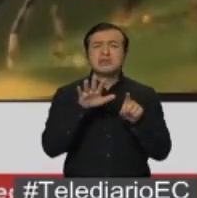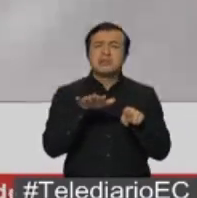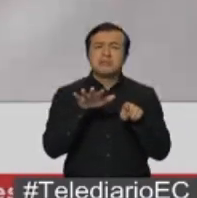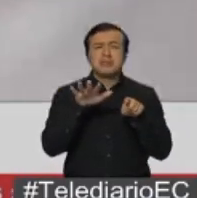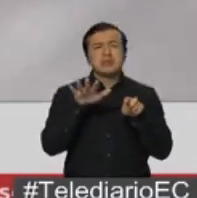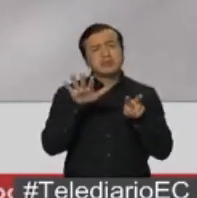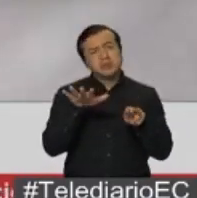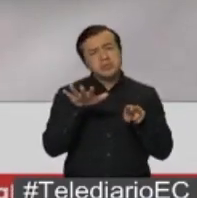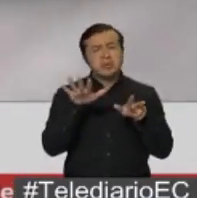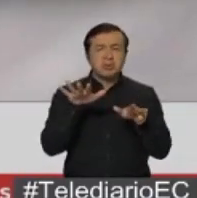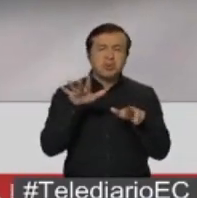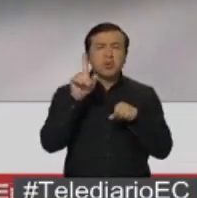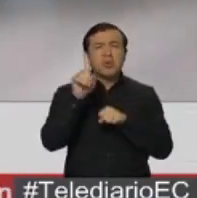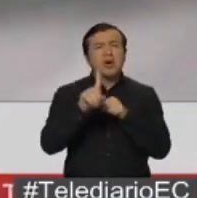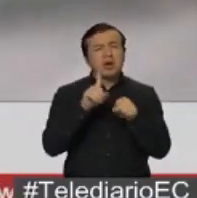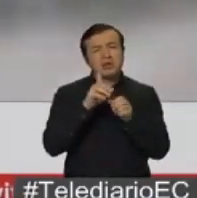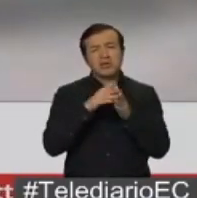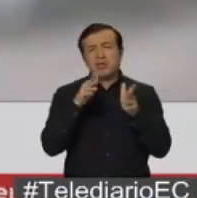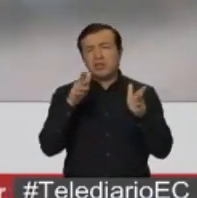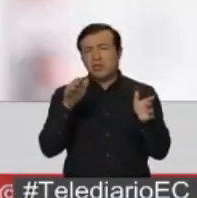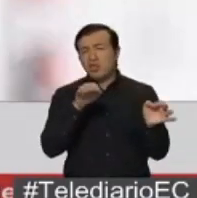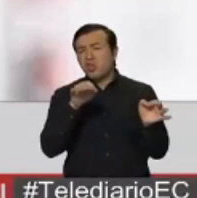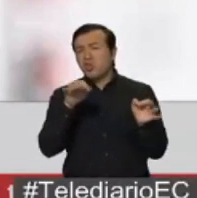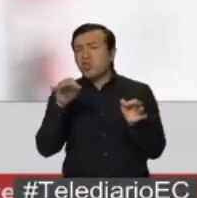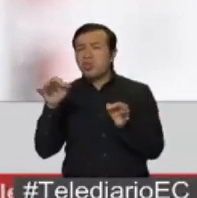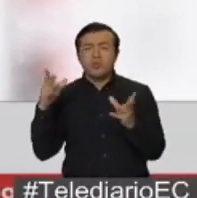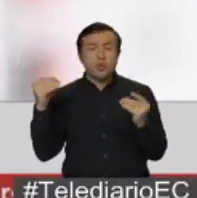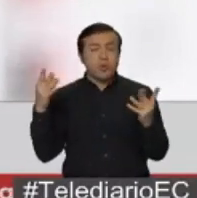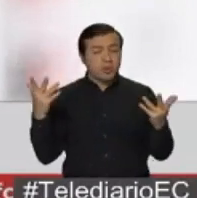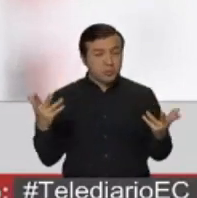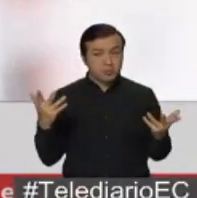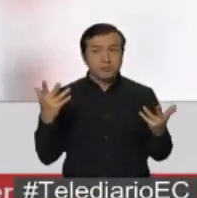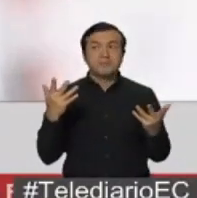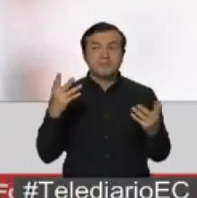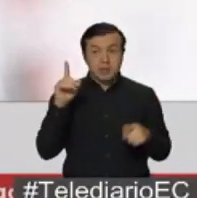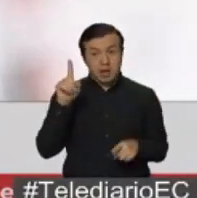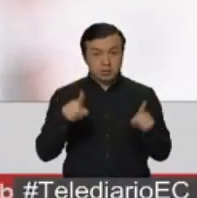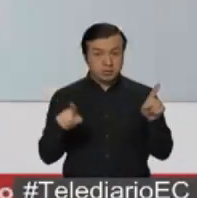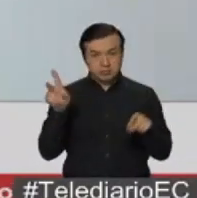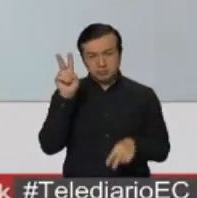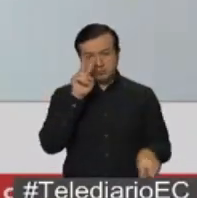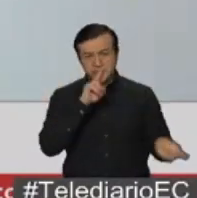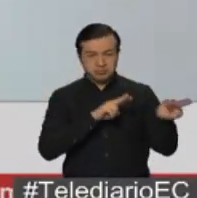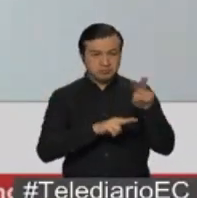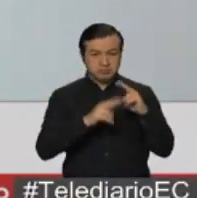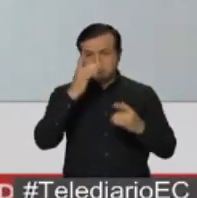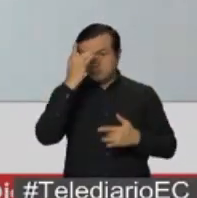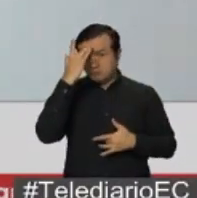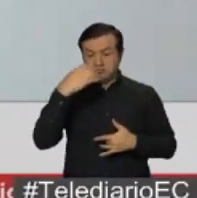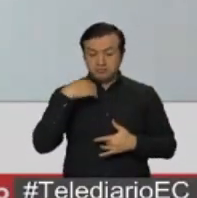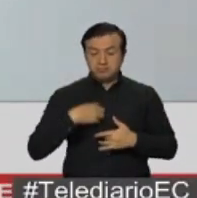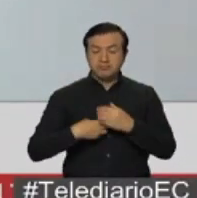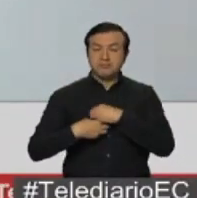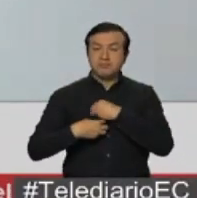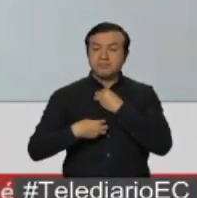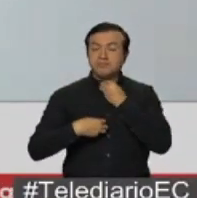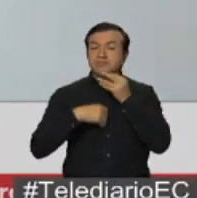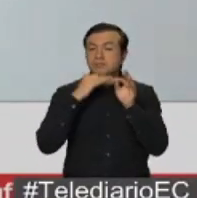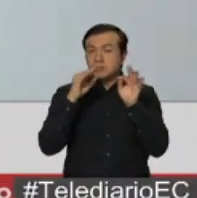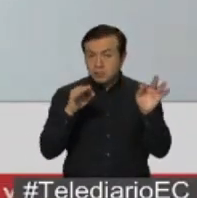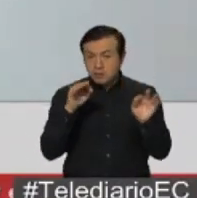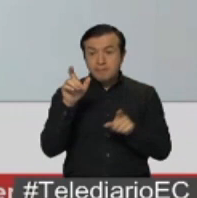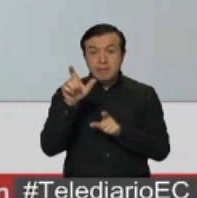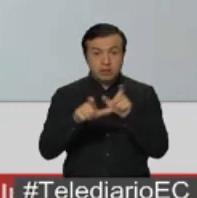los laboratorios de ambos centros universitarios ayudan en la detección de casos de coronavirus tenemos la tecnología necesaria tenemos del